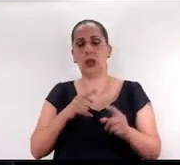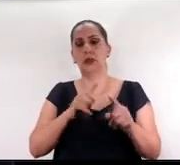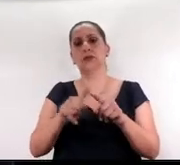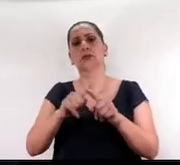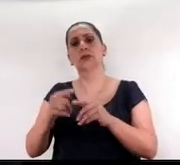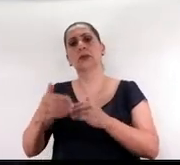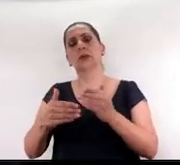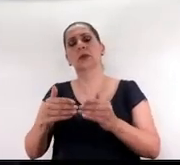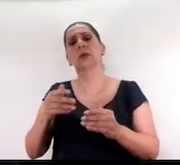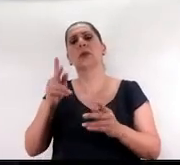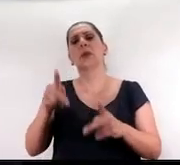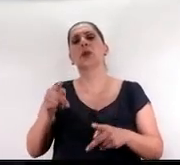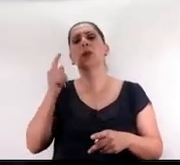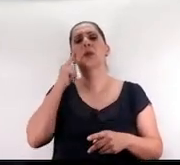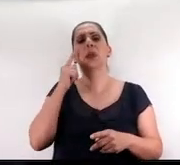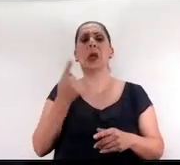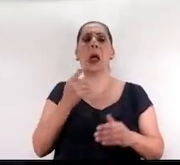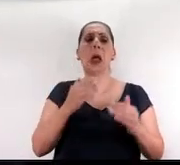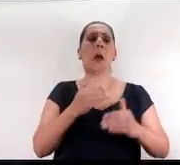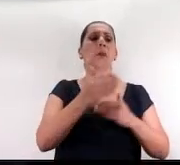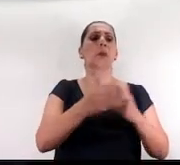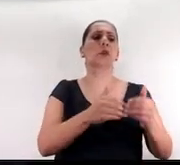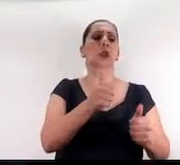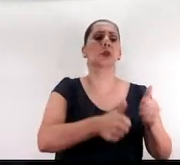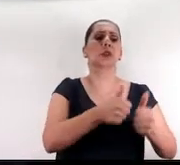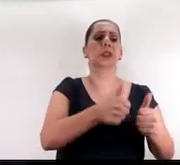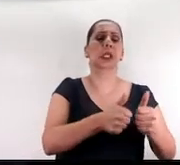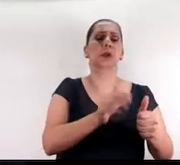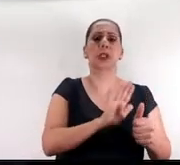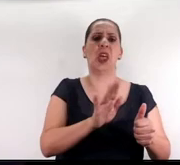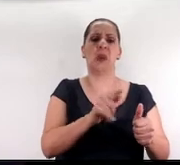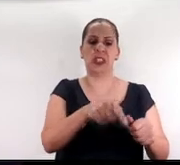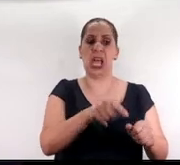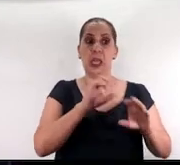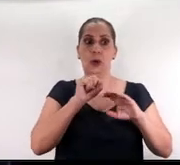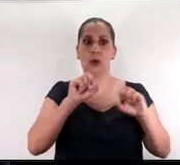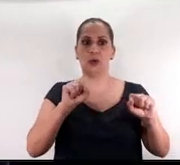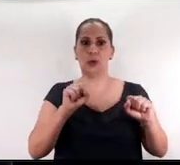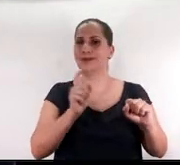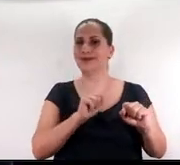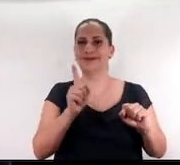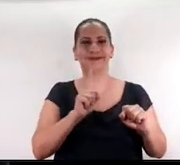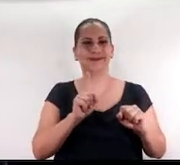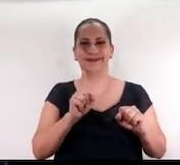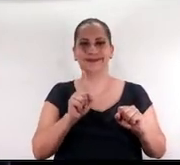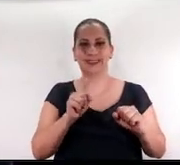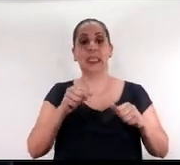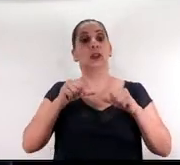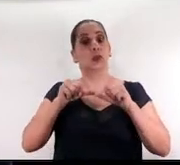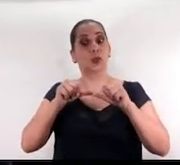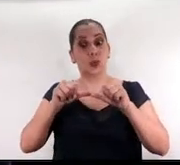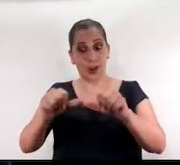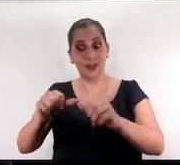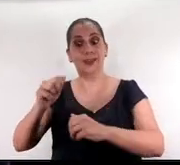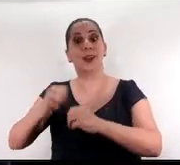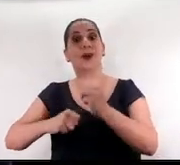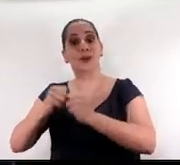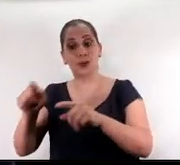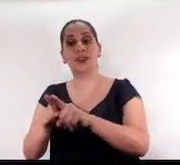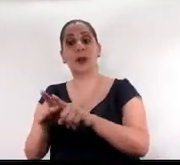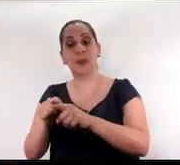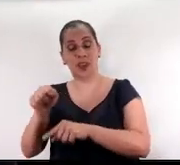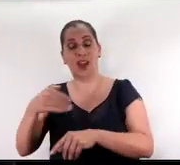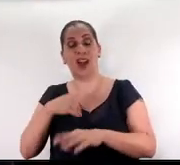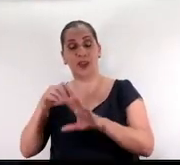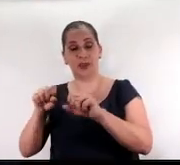La gente cree que solo es el proceso licitatorio donde se da la corrupción. La corrupción también se da durante la construcción.